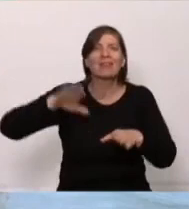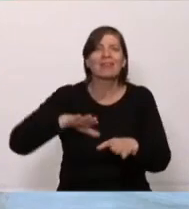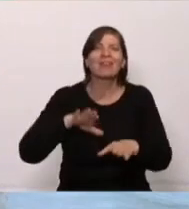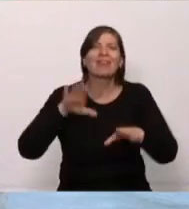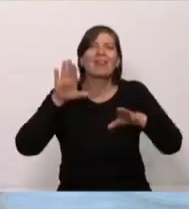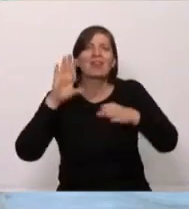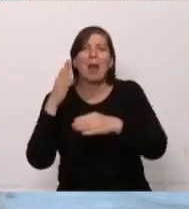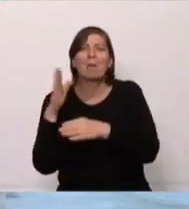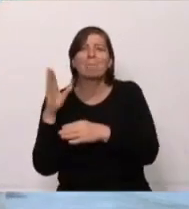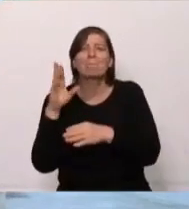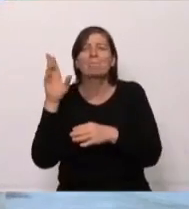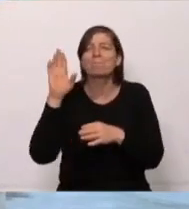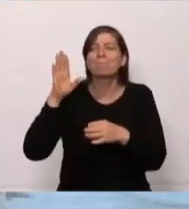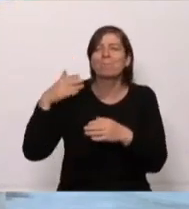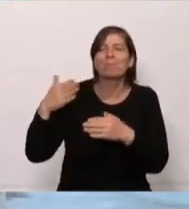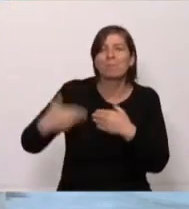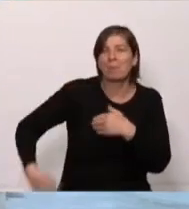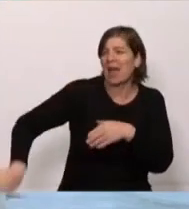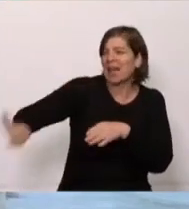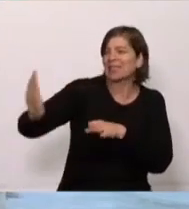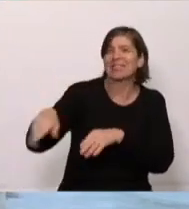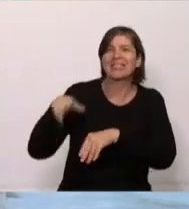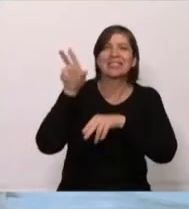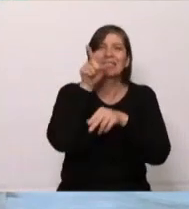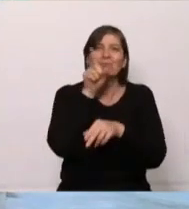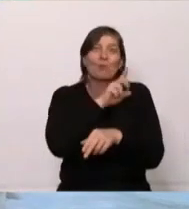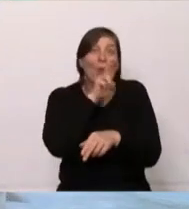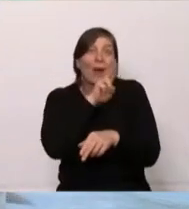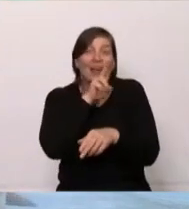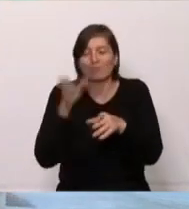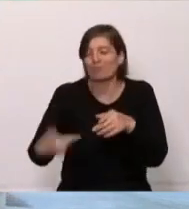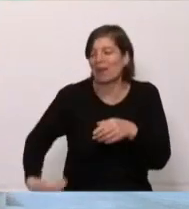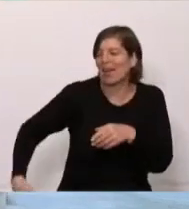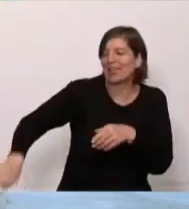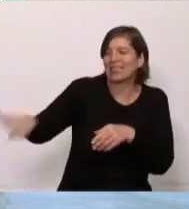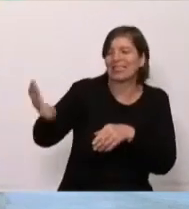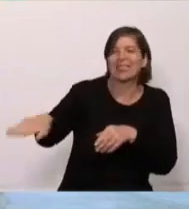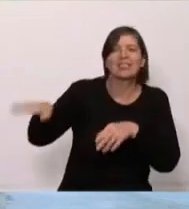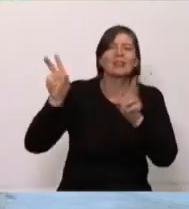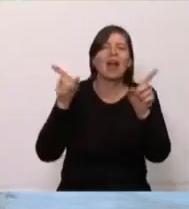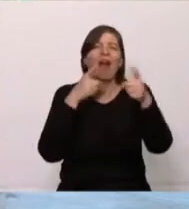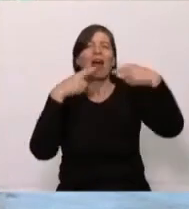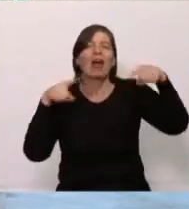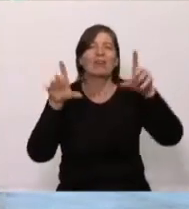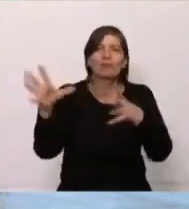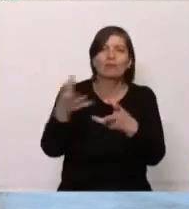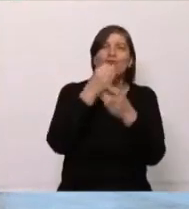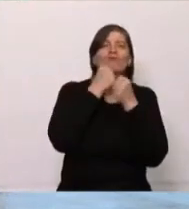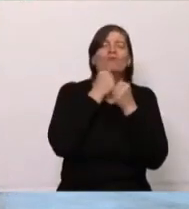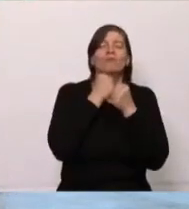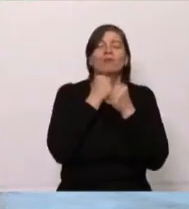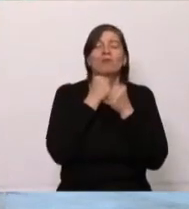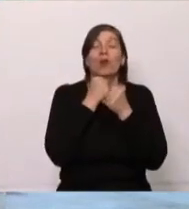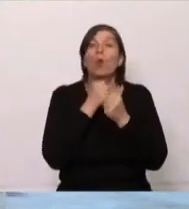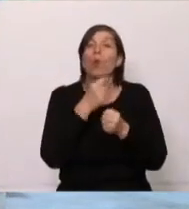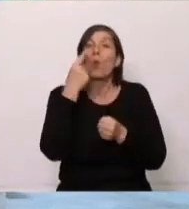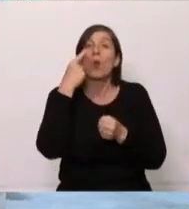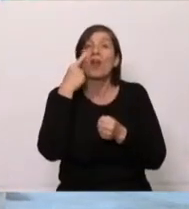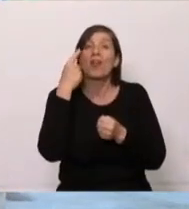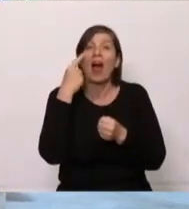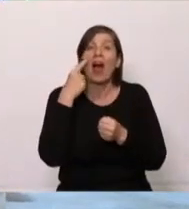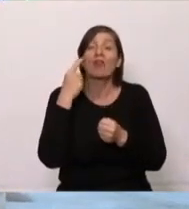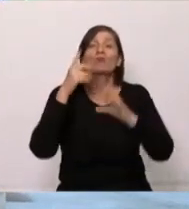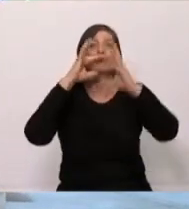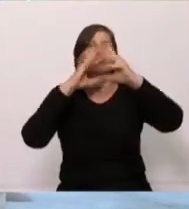nos endulza el oído. El Papa Francisco también ha hablado en reportajes últimamente, cuidado con